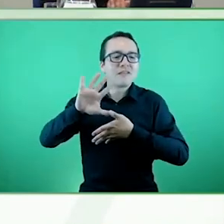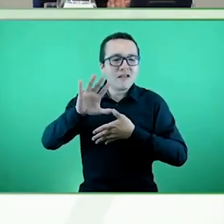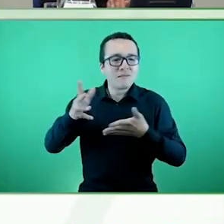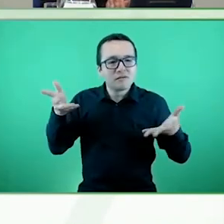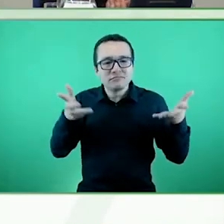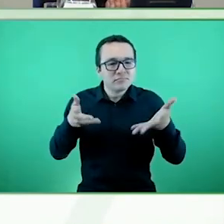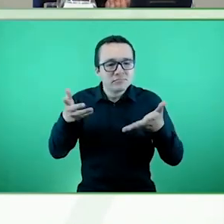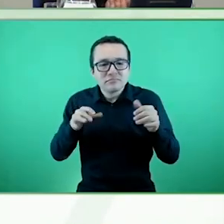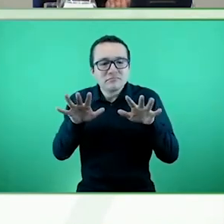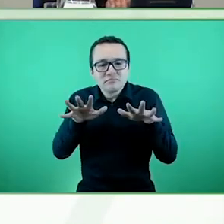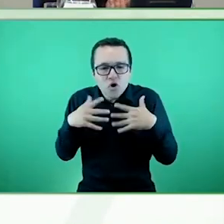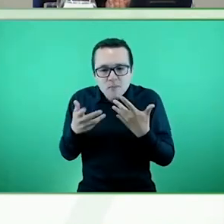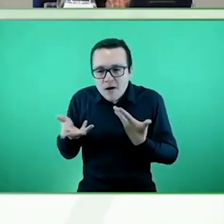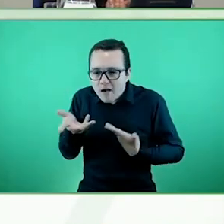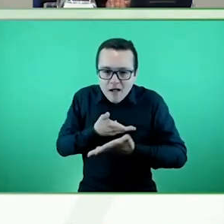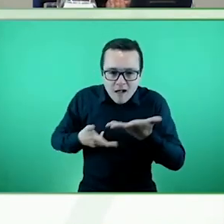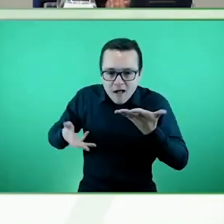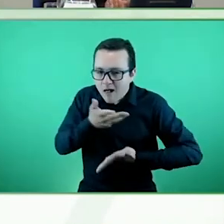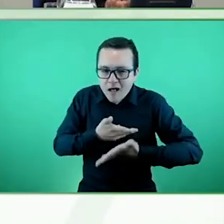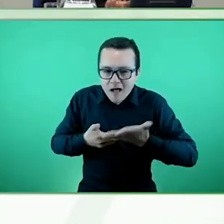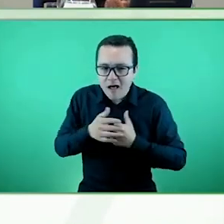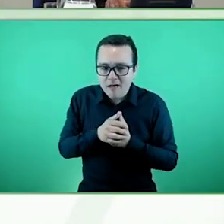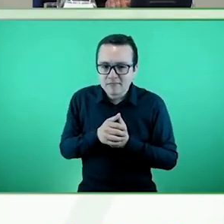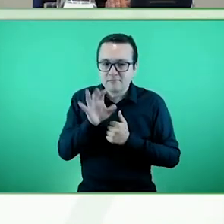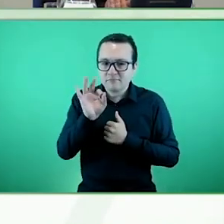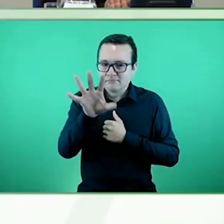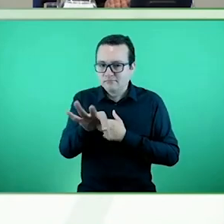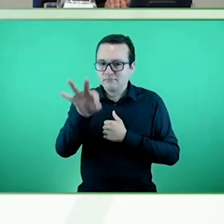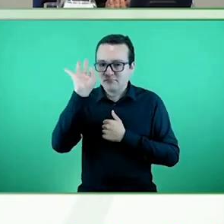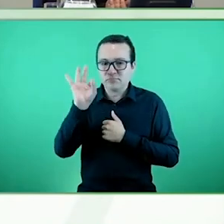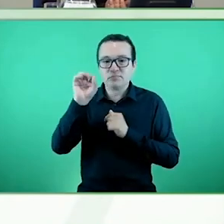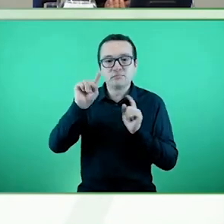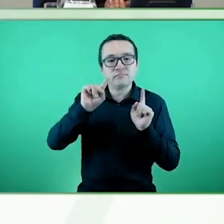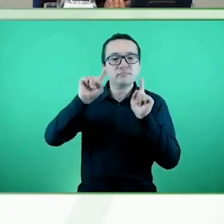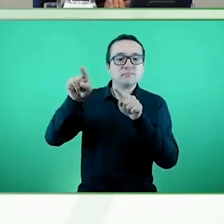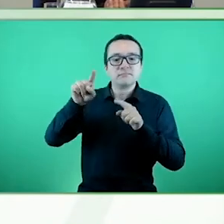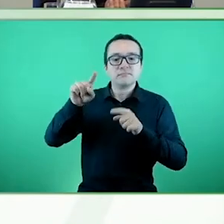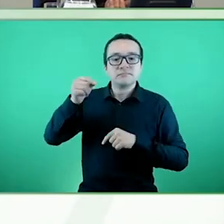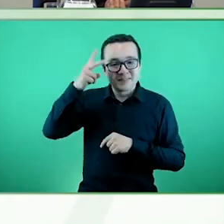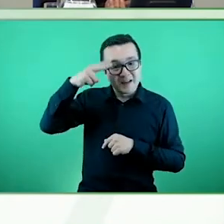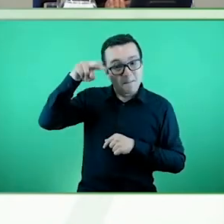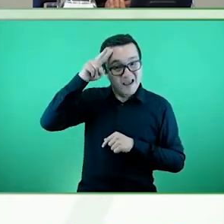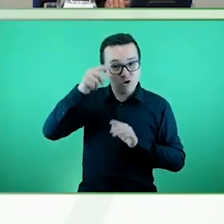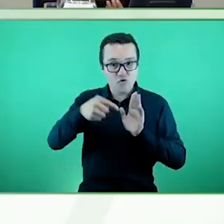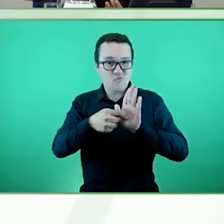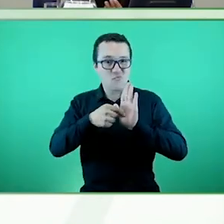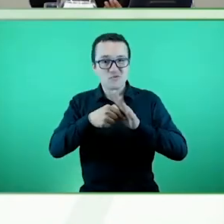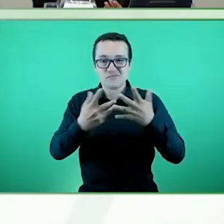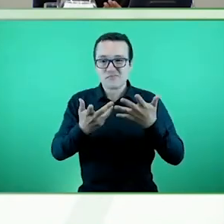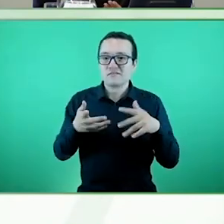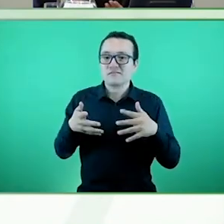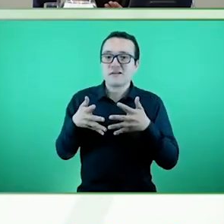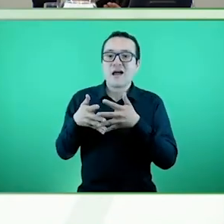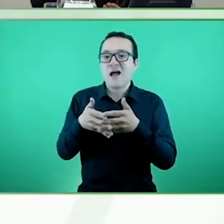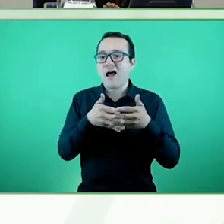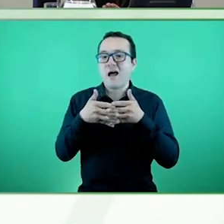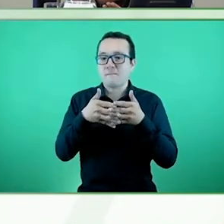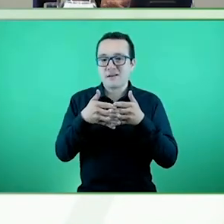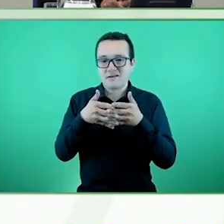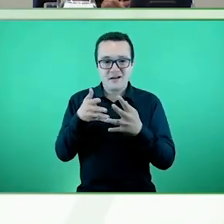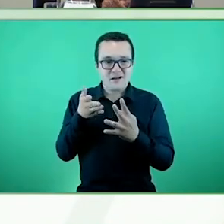estamos planificando este año llevar a México como un piloto de América Accesible, America's Girls Can